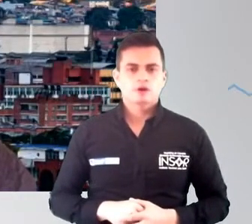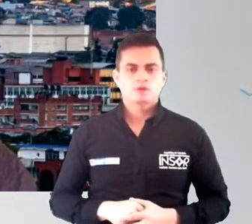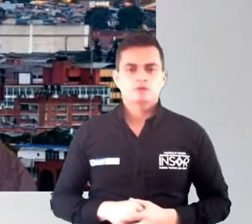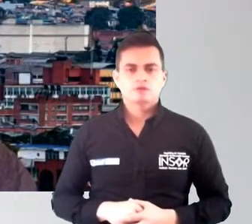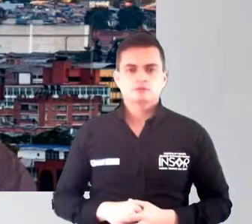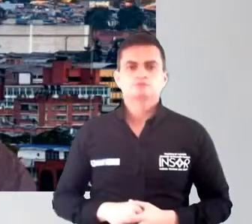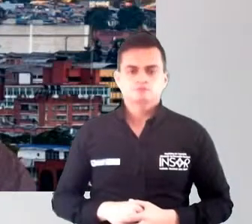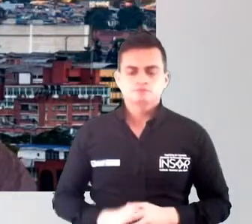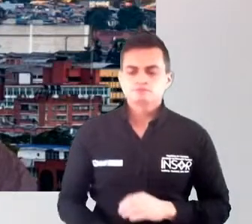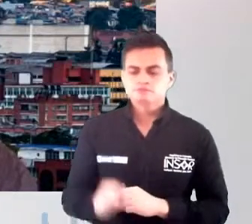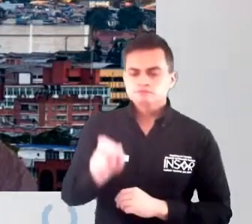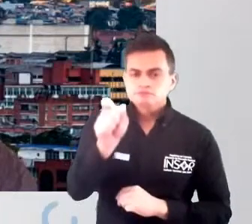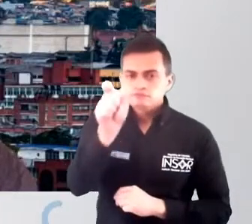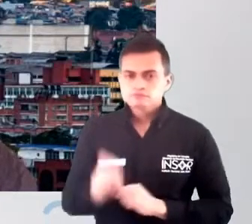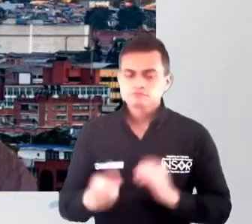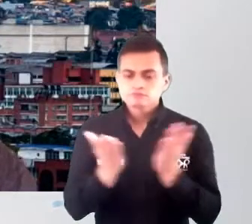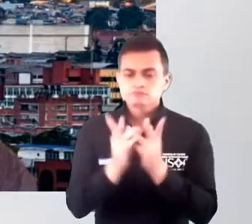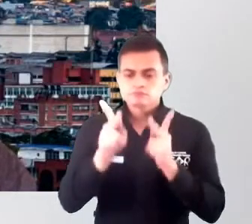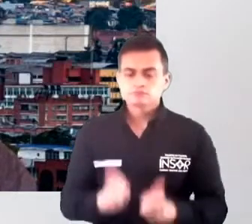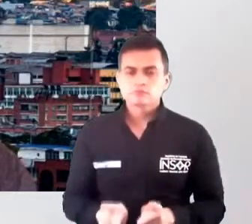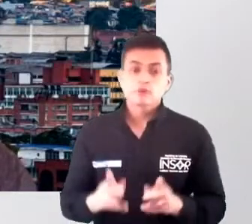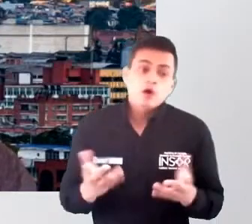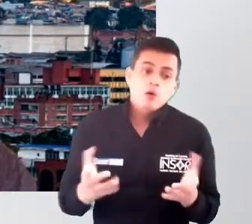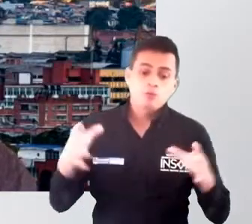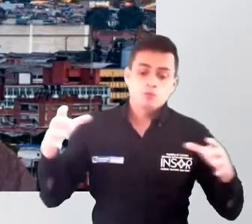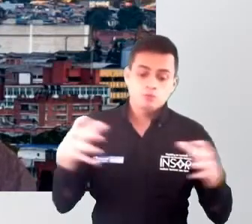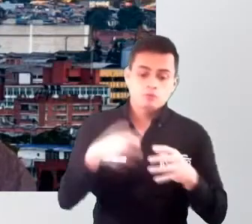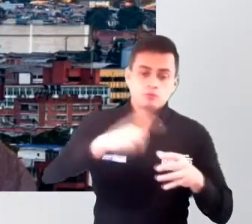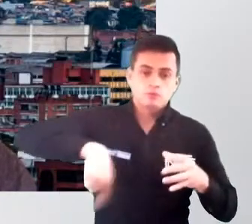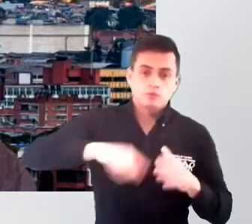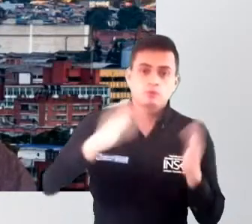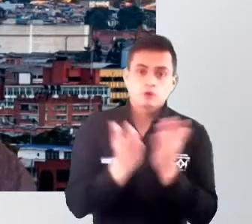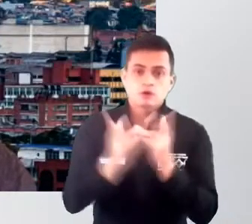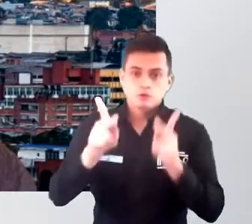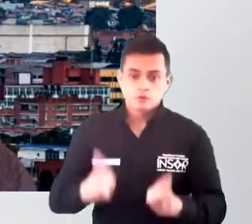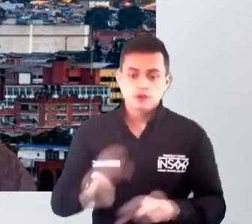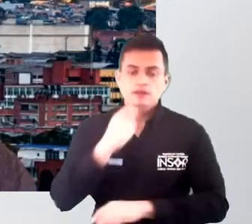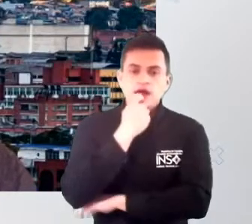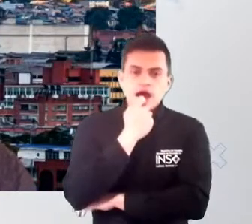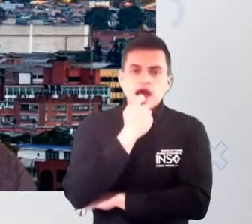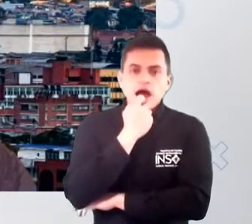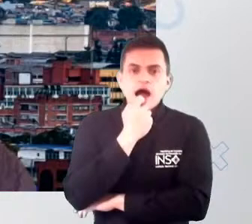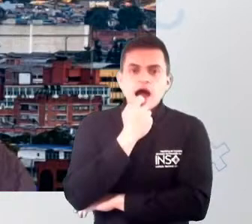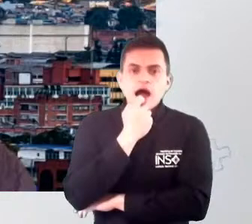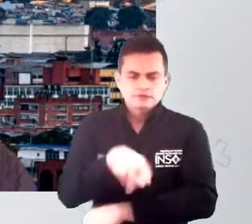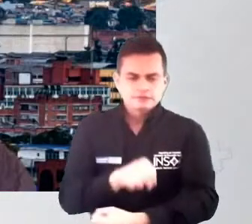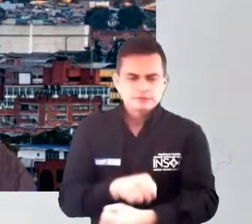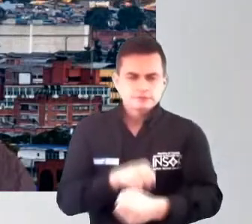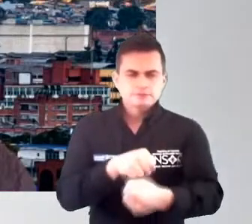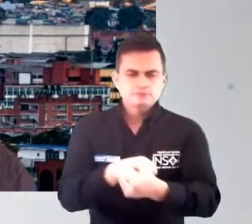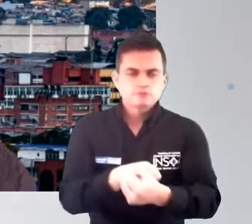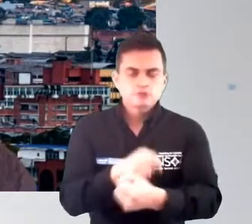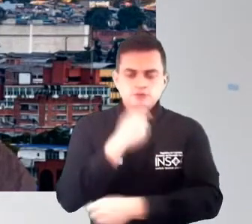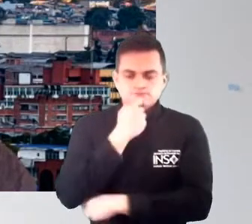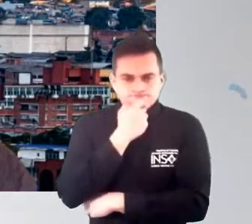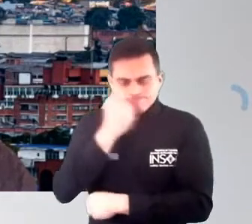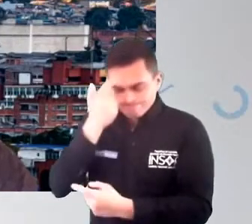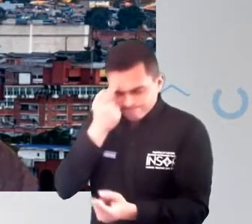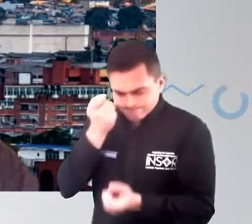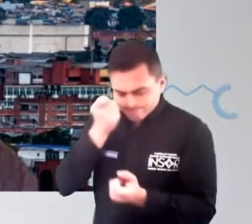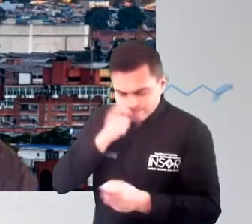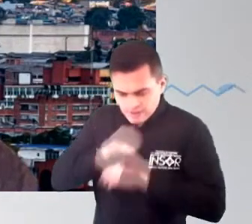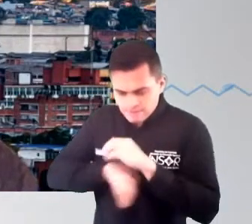requiere un estudiante o un grupo de estudiantes para diseñar las estrategias dirigidas a ellos?